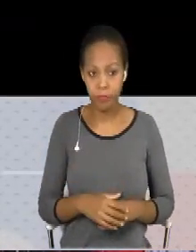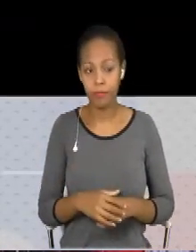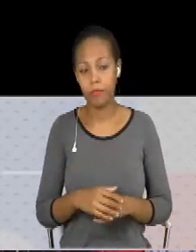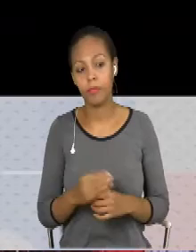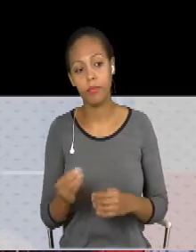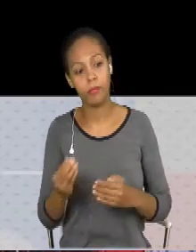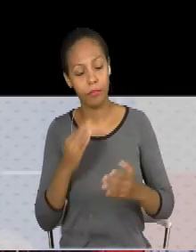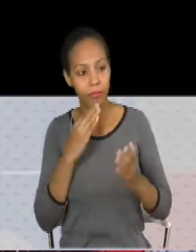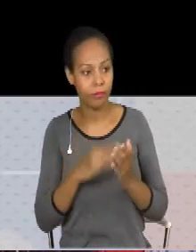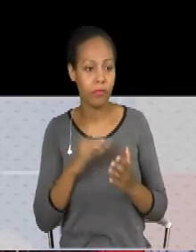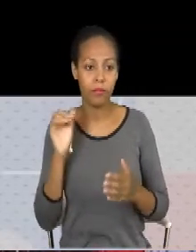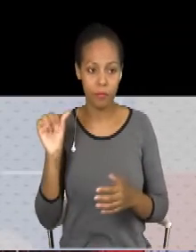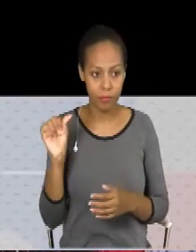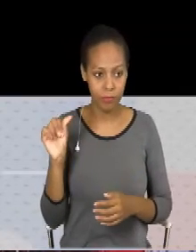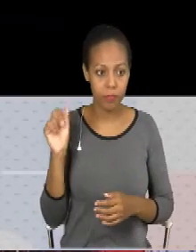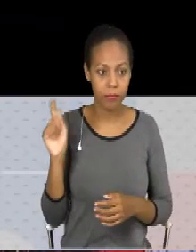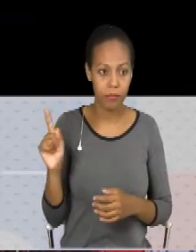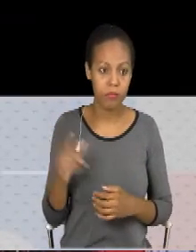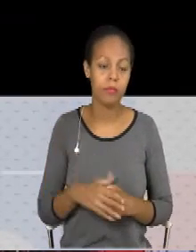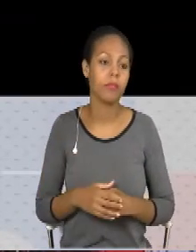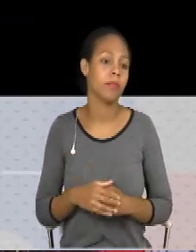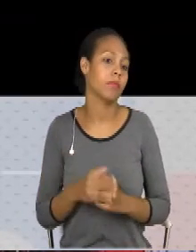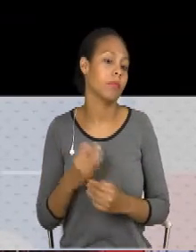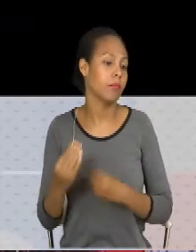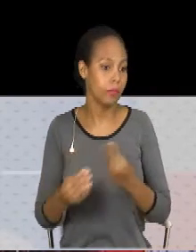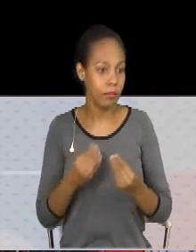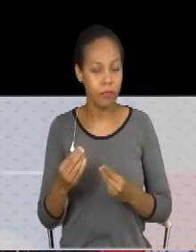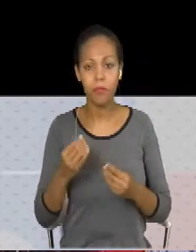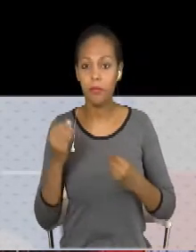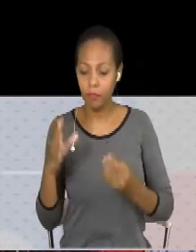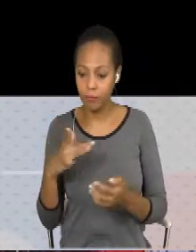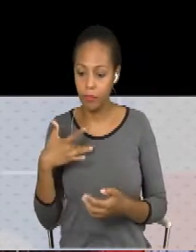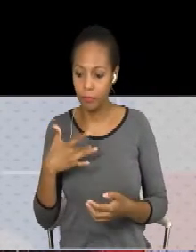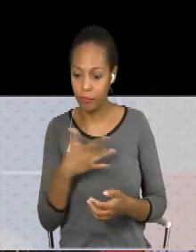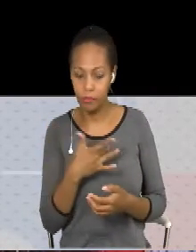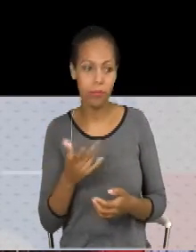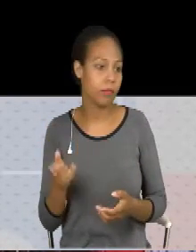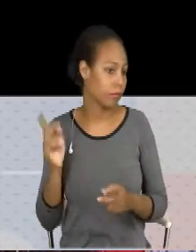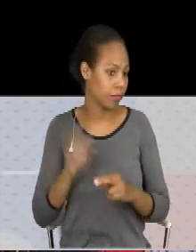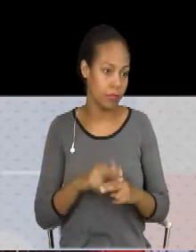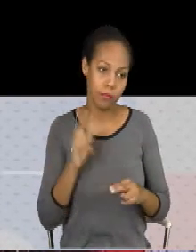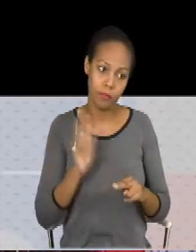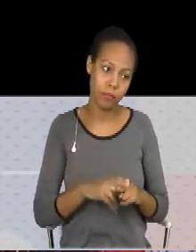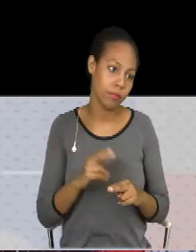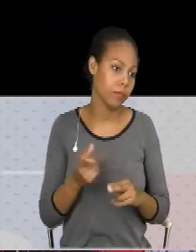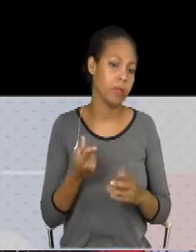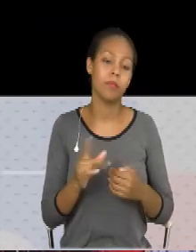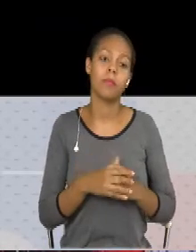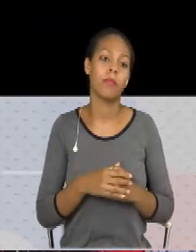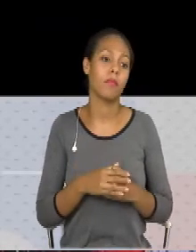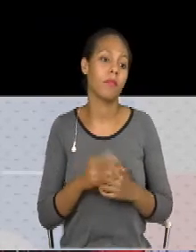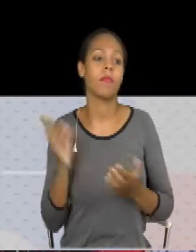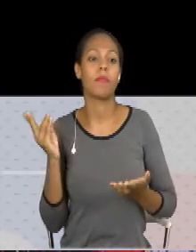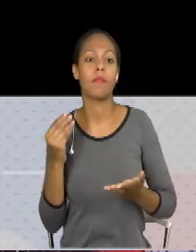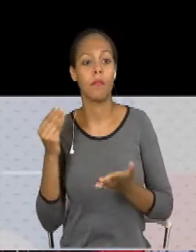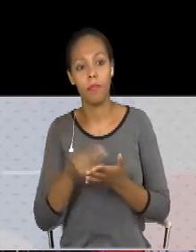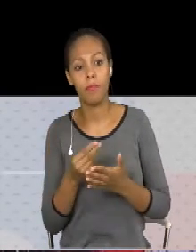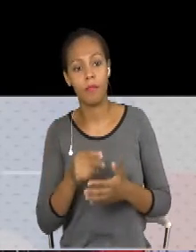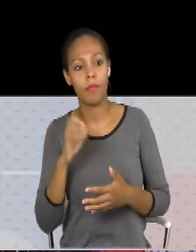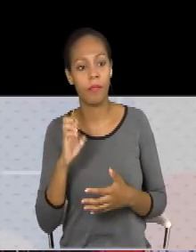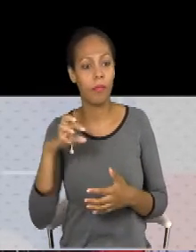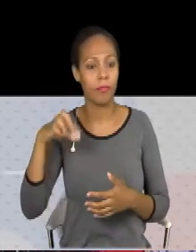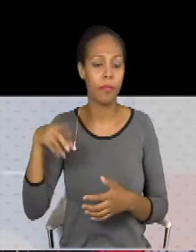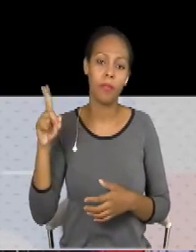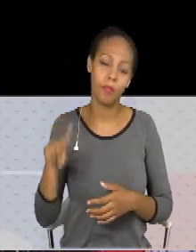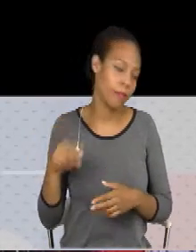en el caso de la señora, ofrecerle servicio de salud, es decir, seguir cotizando sobre el servicio de salud o en la EPS en la que se